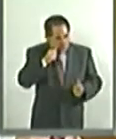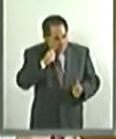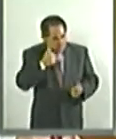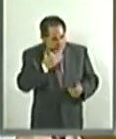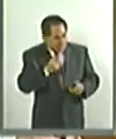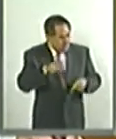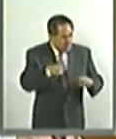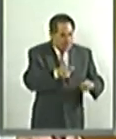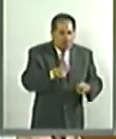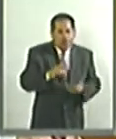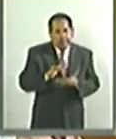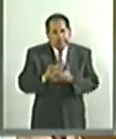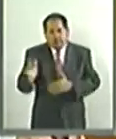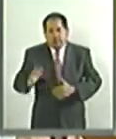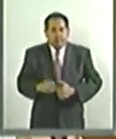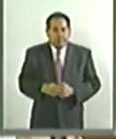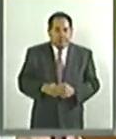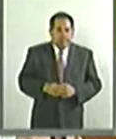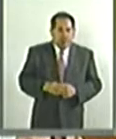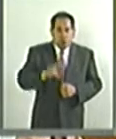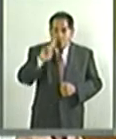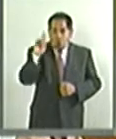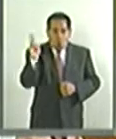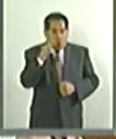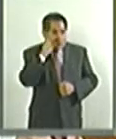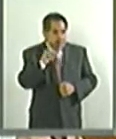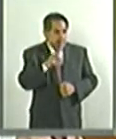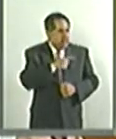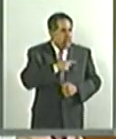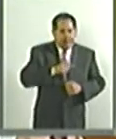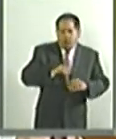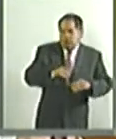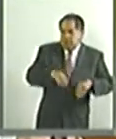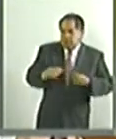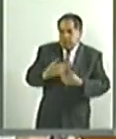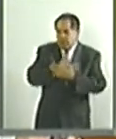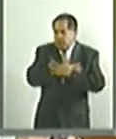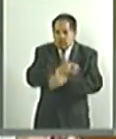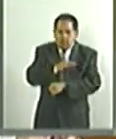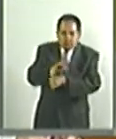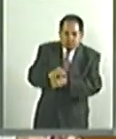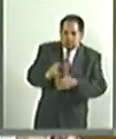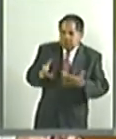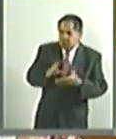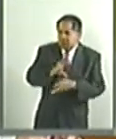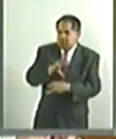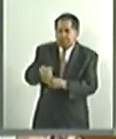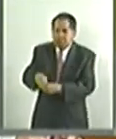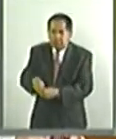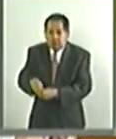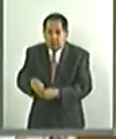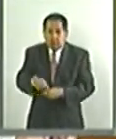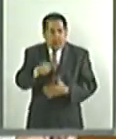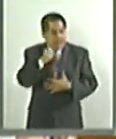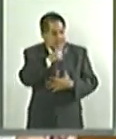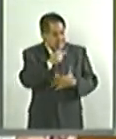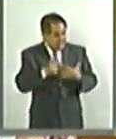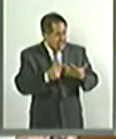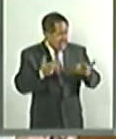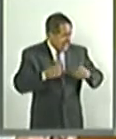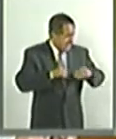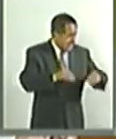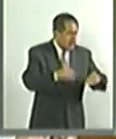La UNAM se debe a México y todas nuestras acciones están encaminadas